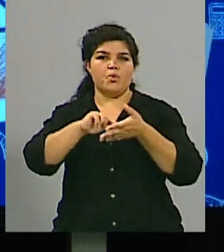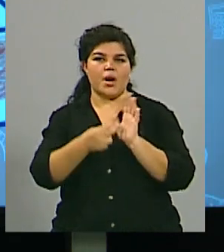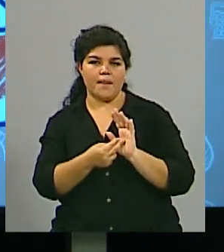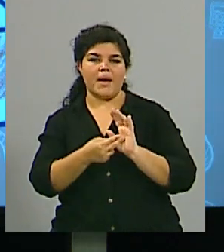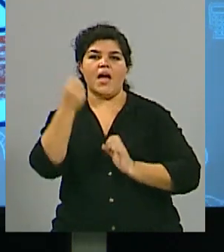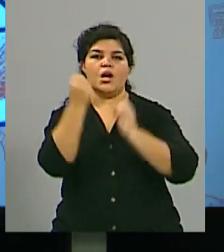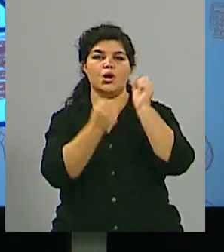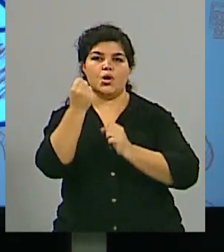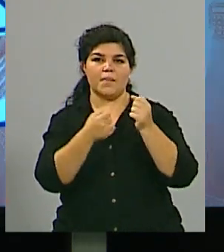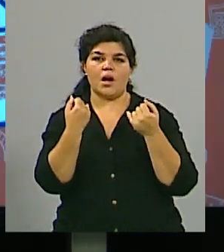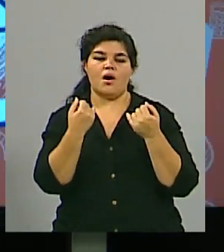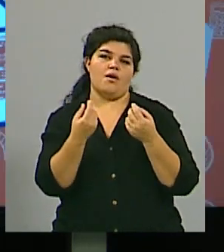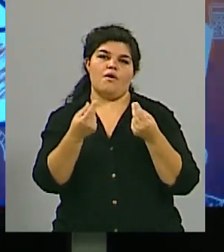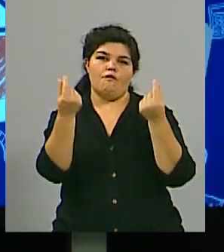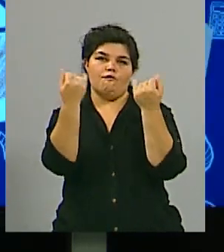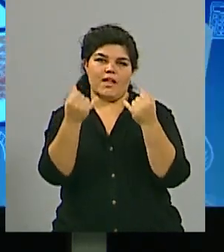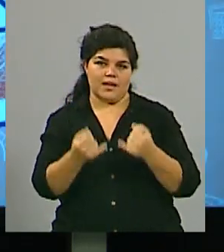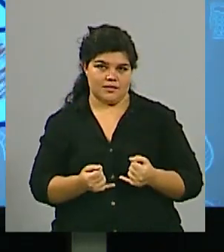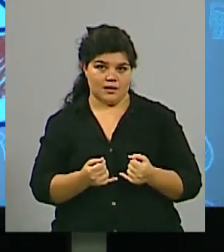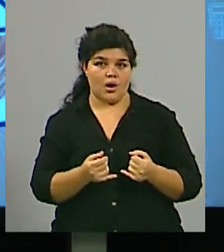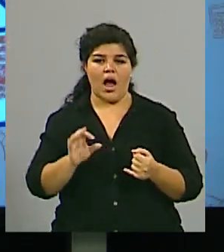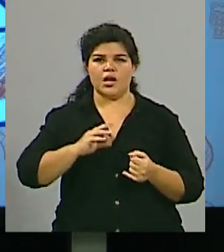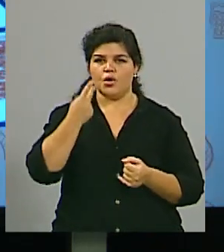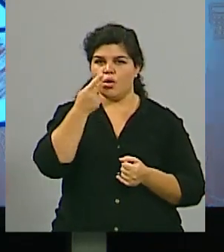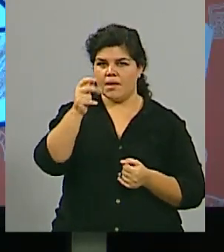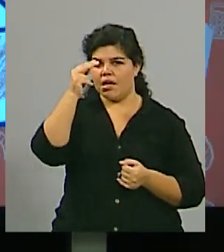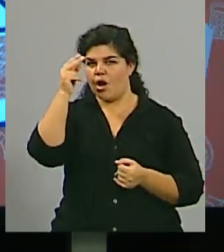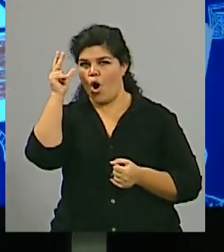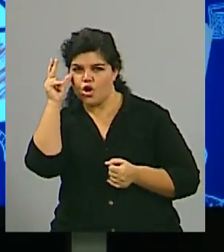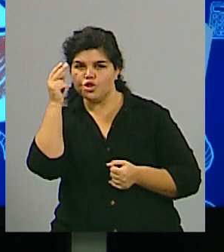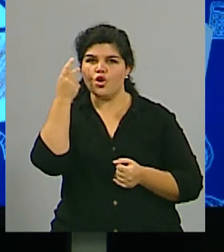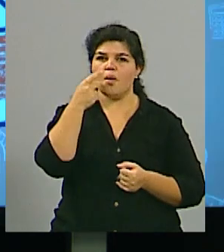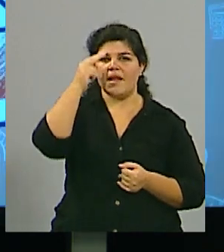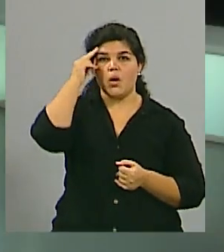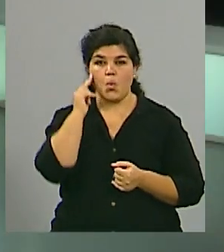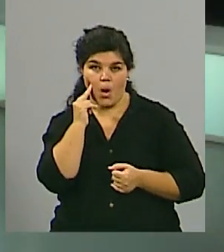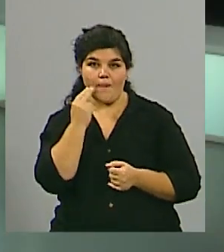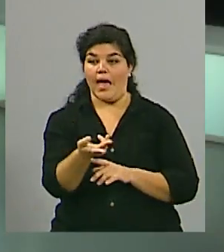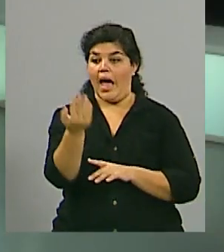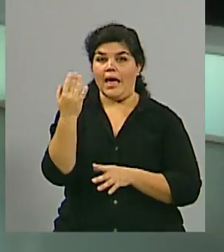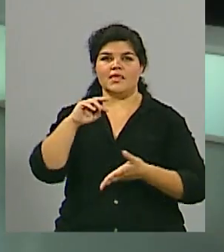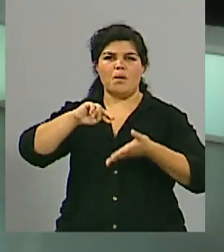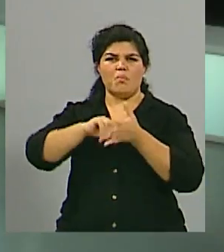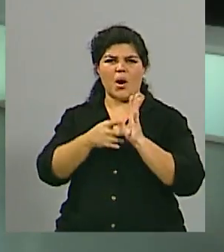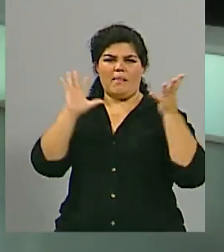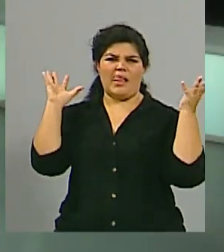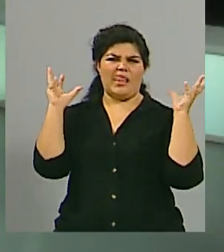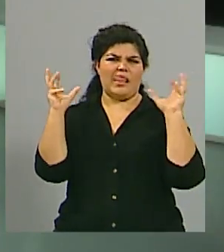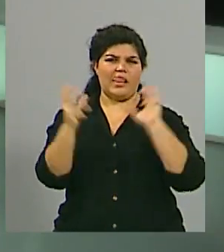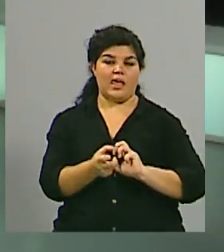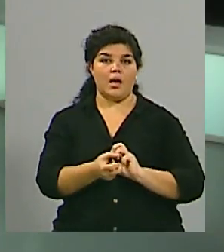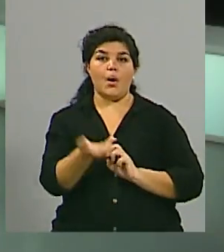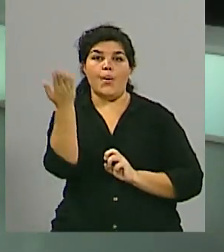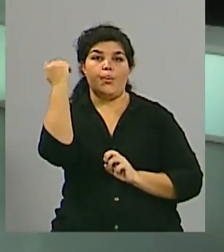económico-financiera, que todos recordarán, del año 2008-2009, cuando fue la crisis del subprime y la quiebra del banco